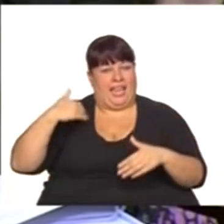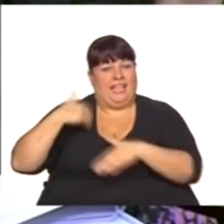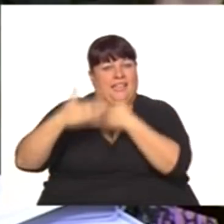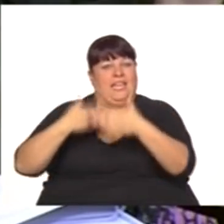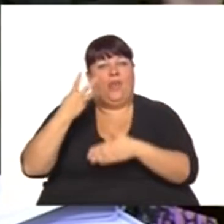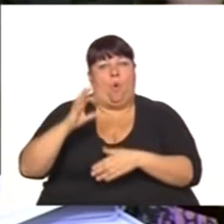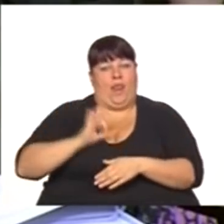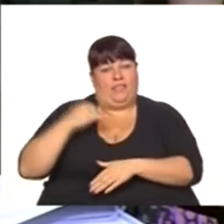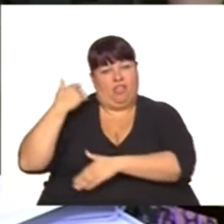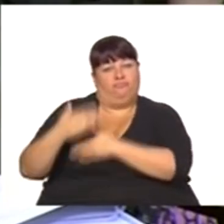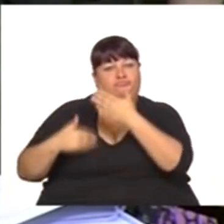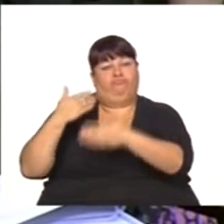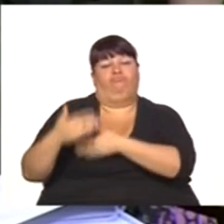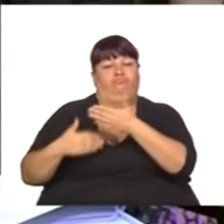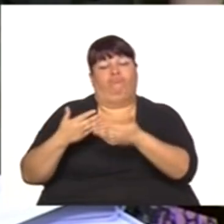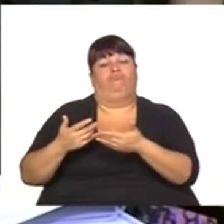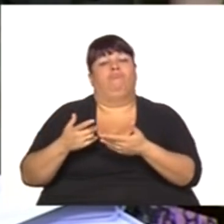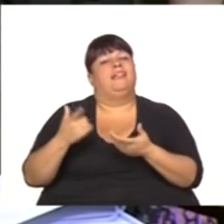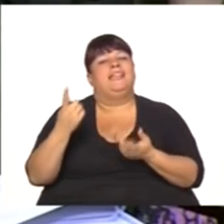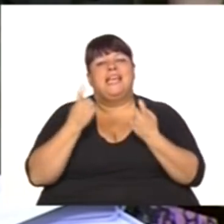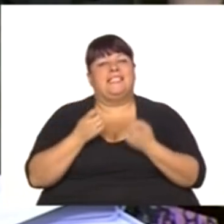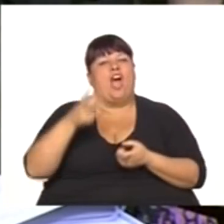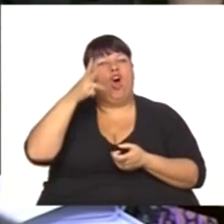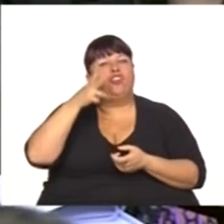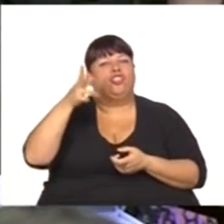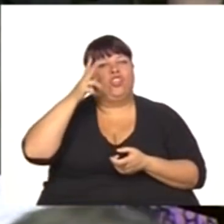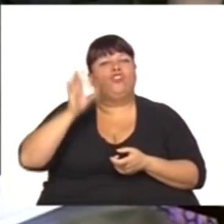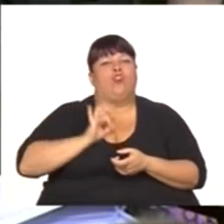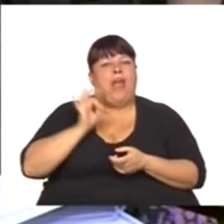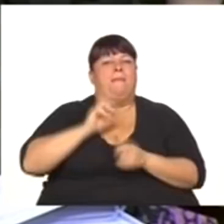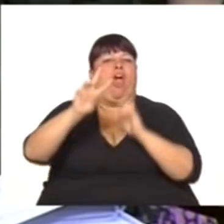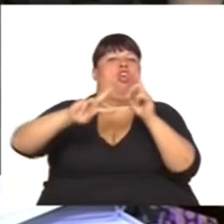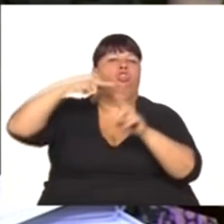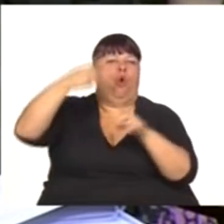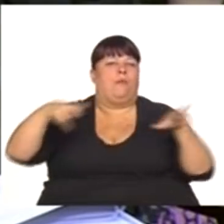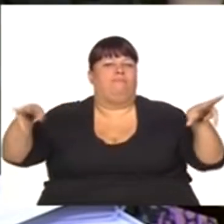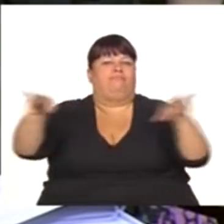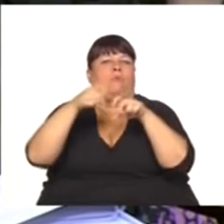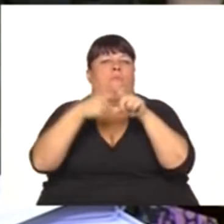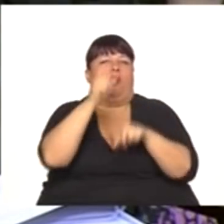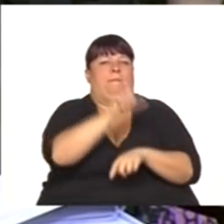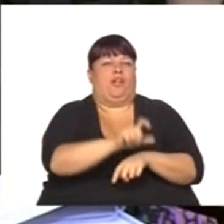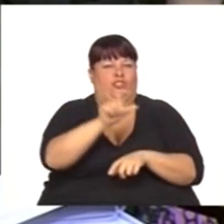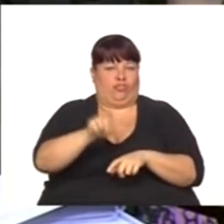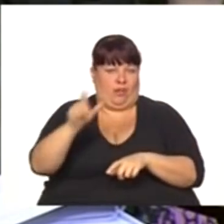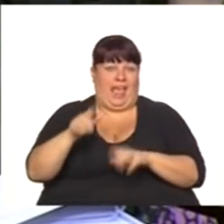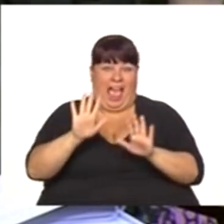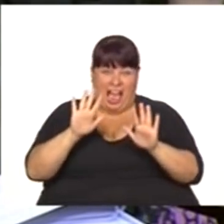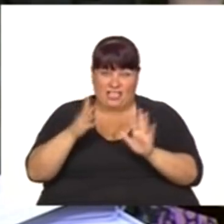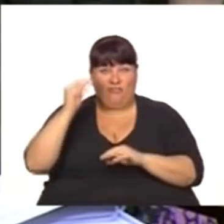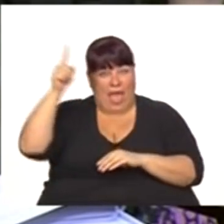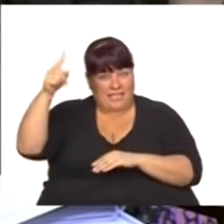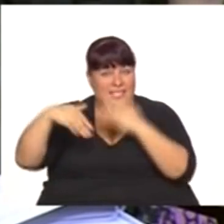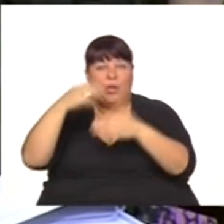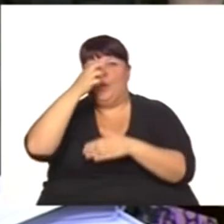últimos 40 años, hacen falta 88 años para duplicar el ingreso por habitante. Al ritmo que crece